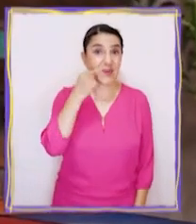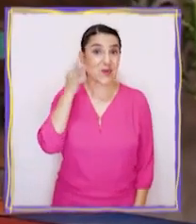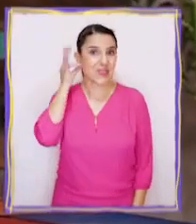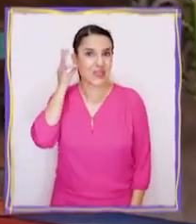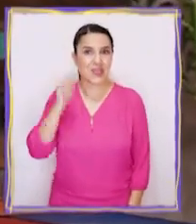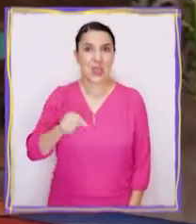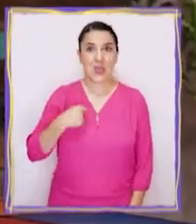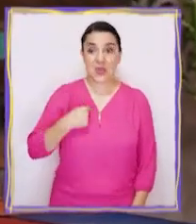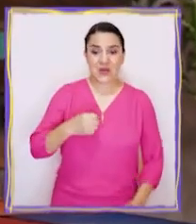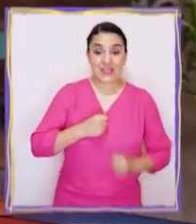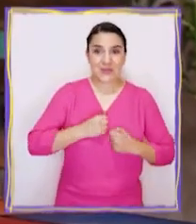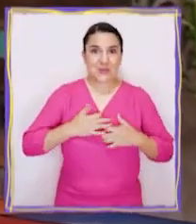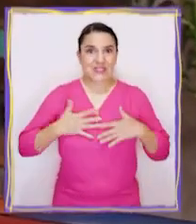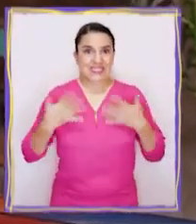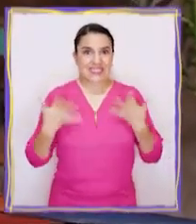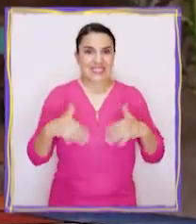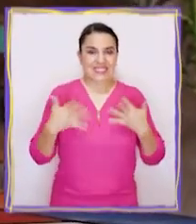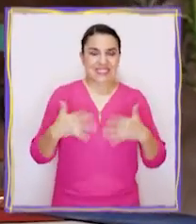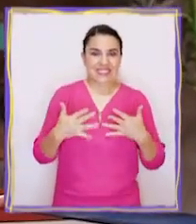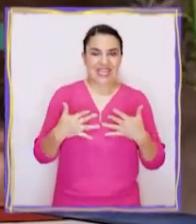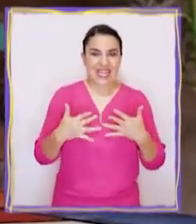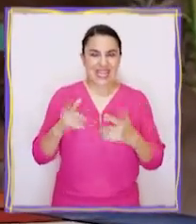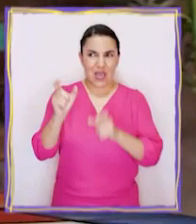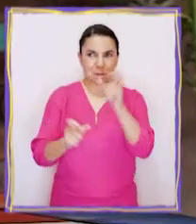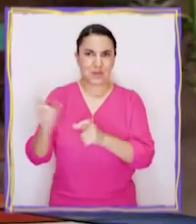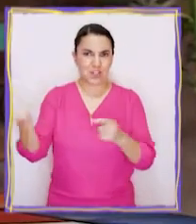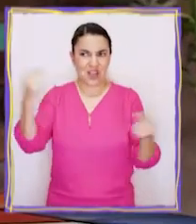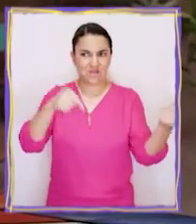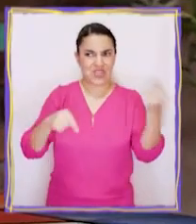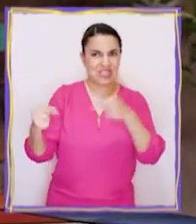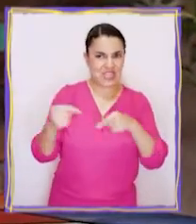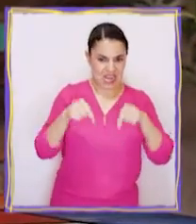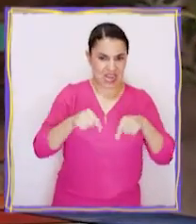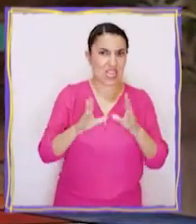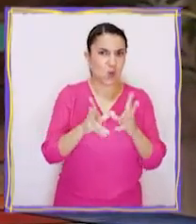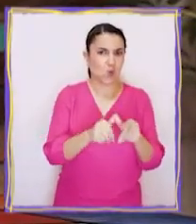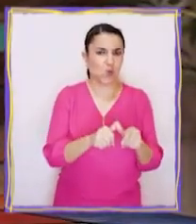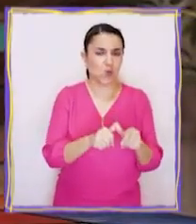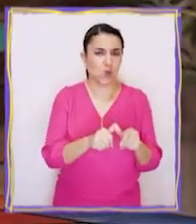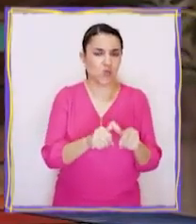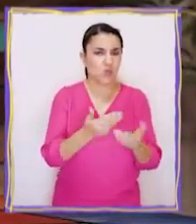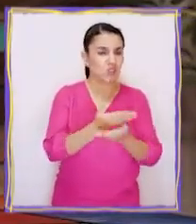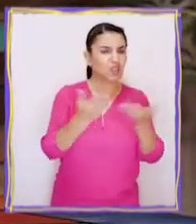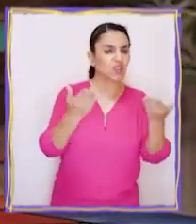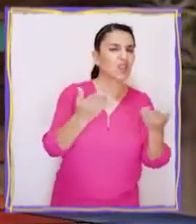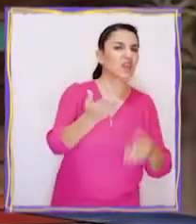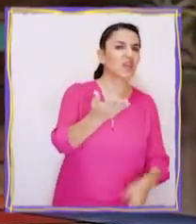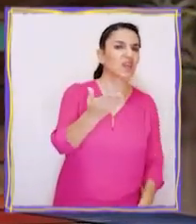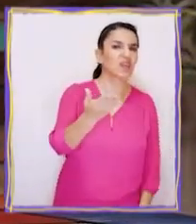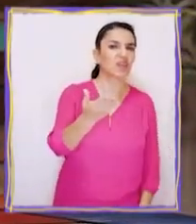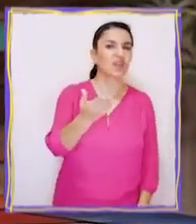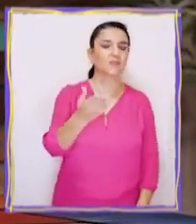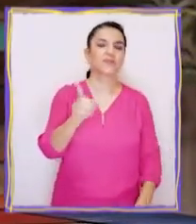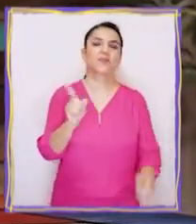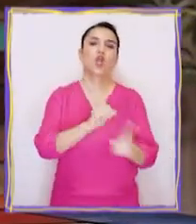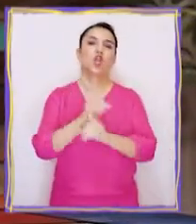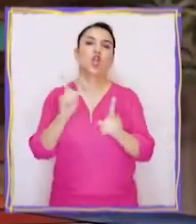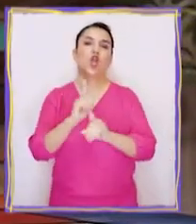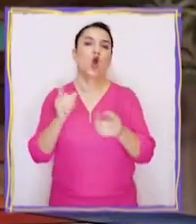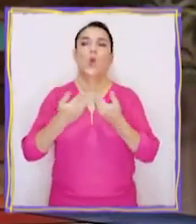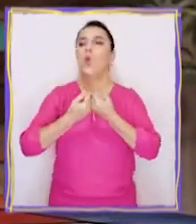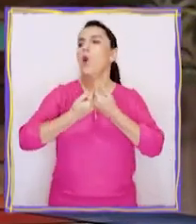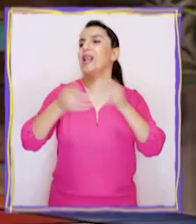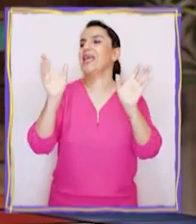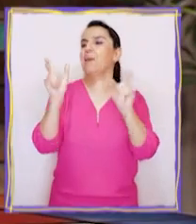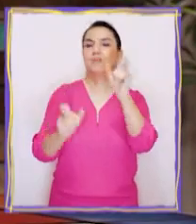Niños, niñas, estoy demasiado emocionada. ¿Llegarán personas a mi club? ¿Qué dicen? No,